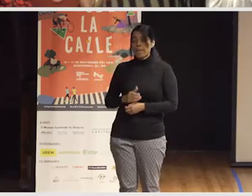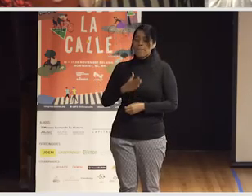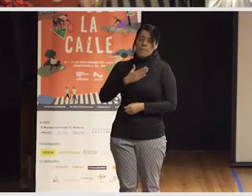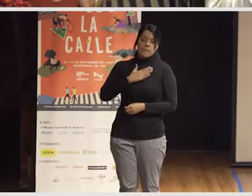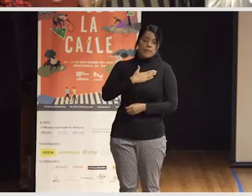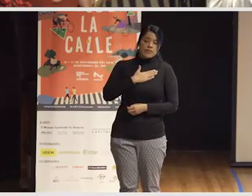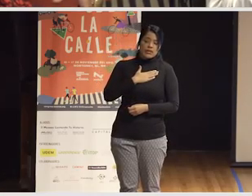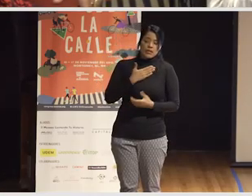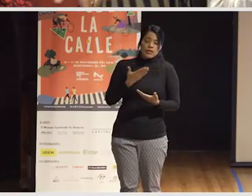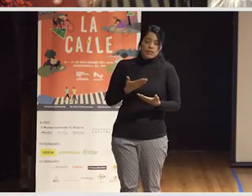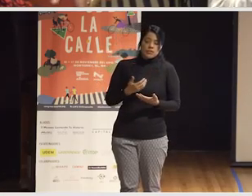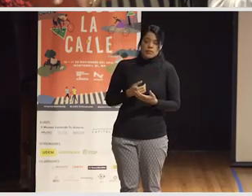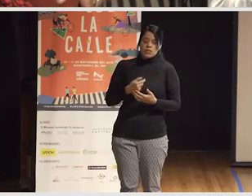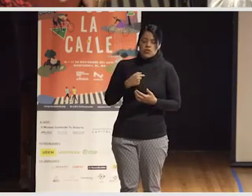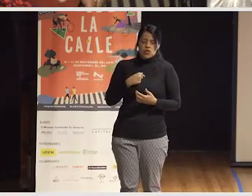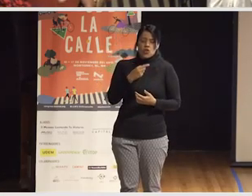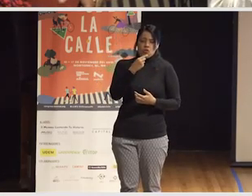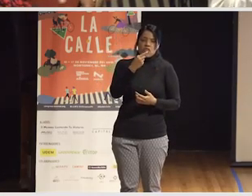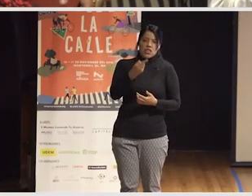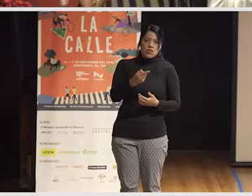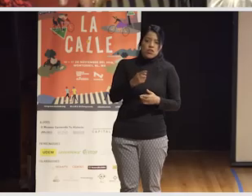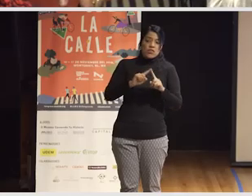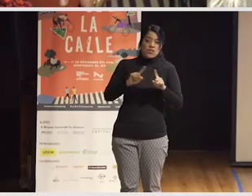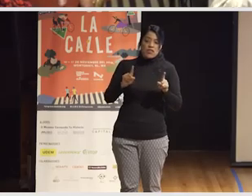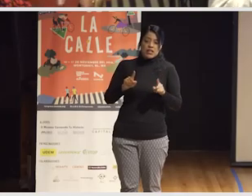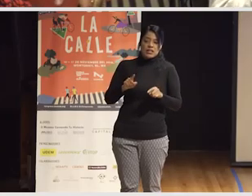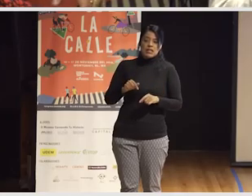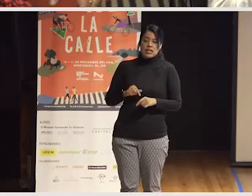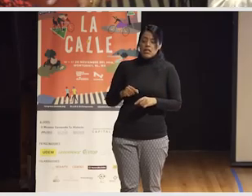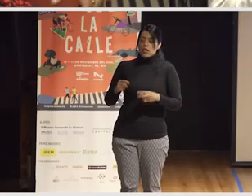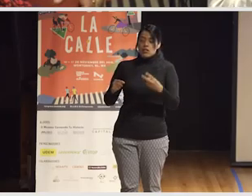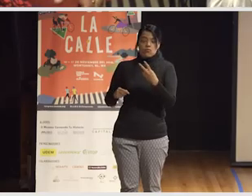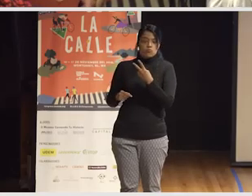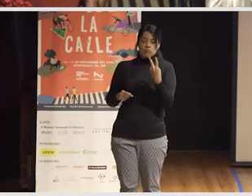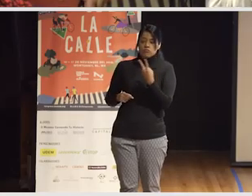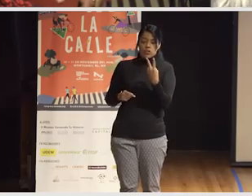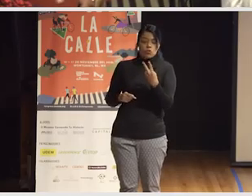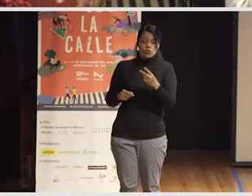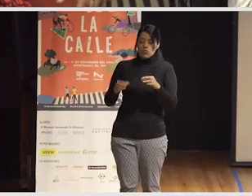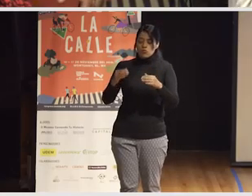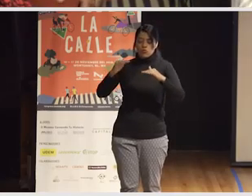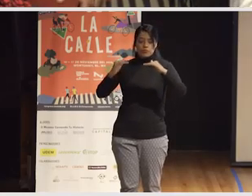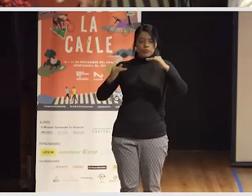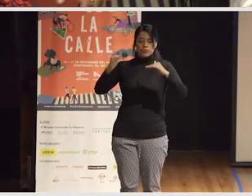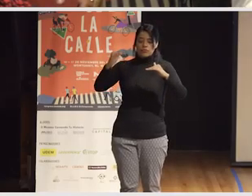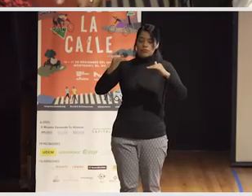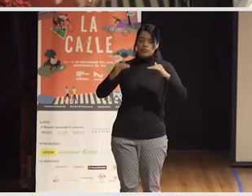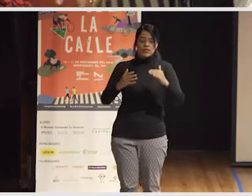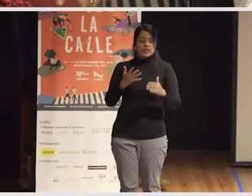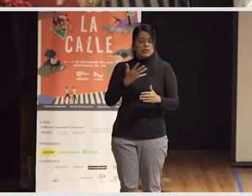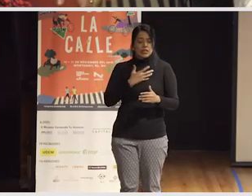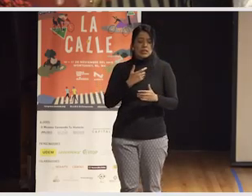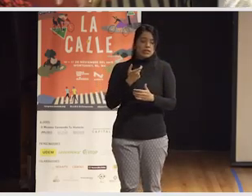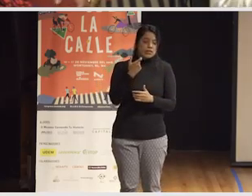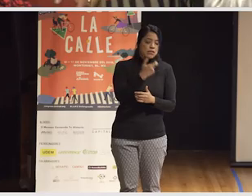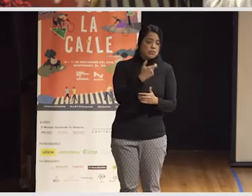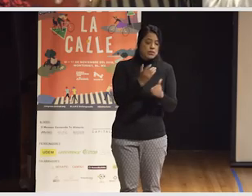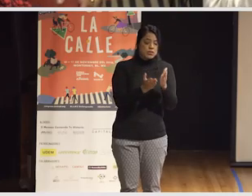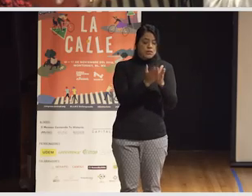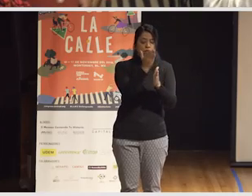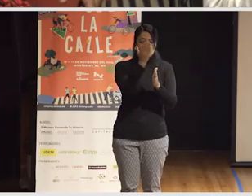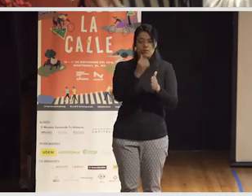mí media y ya me sale lo antropólogo yo diría más bien es que va todo sean o no o sea tienes que meterle dinero a la inversión